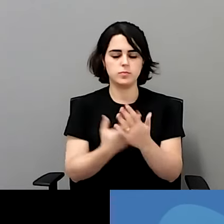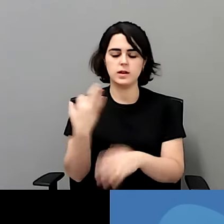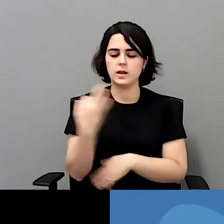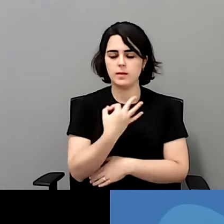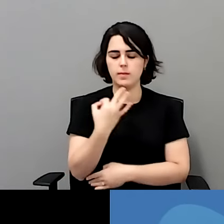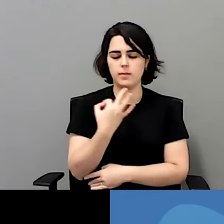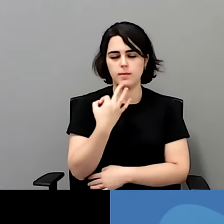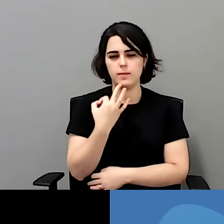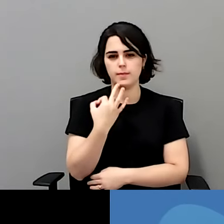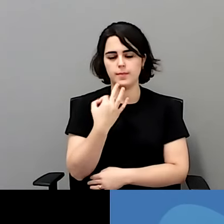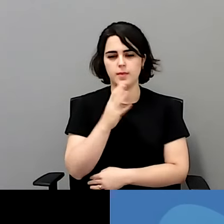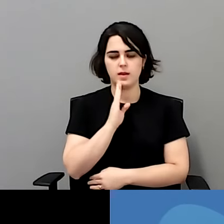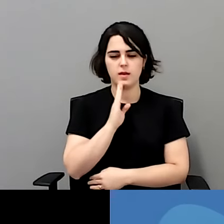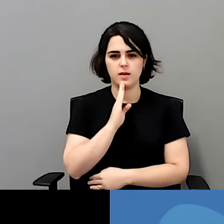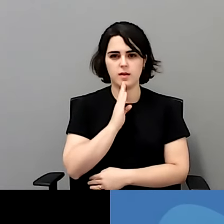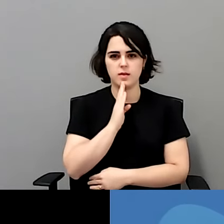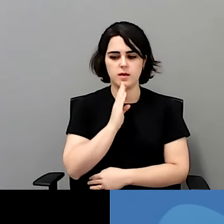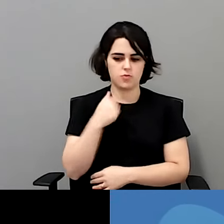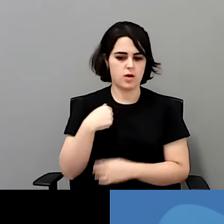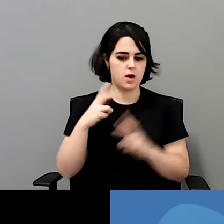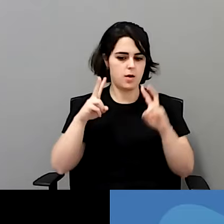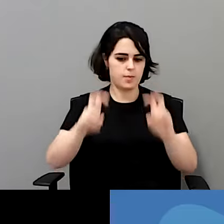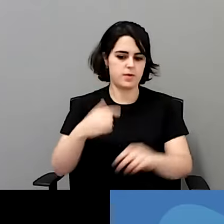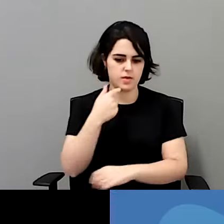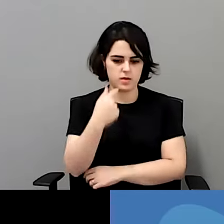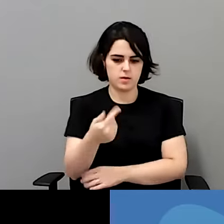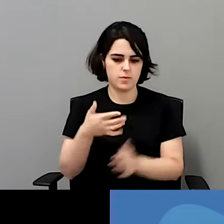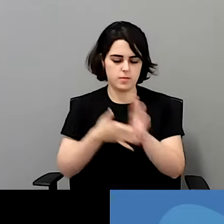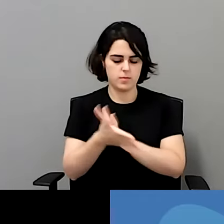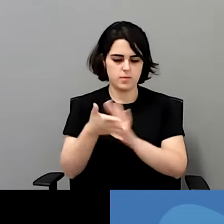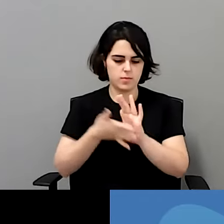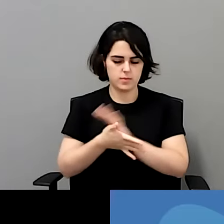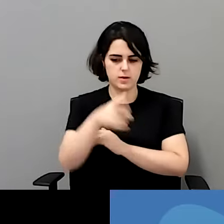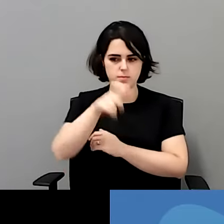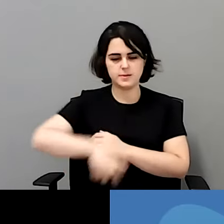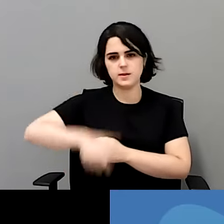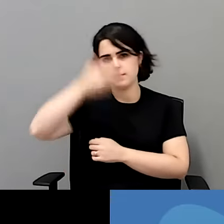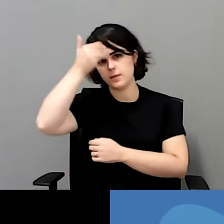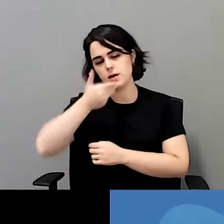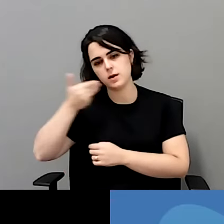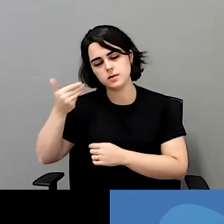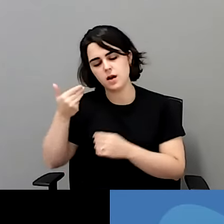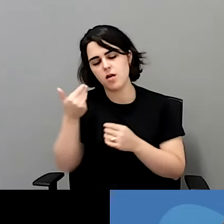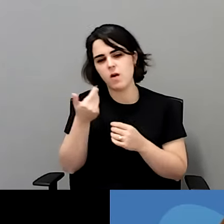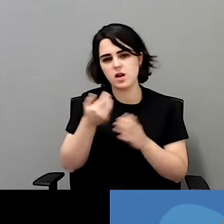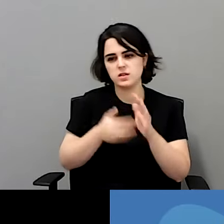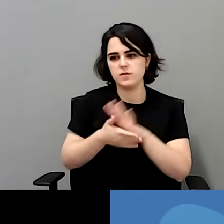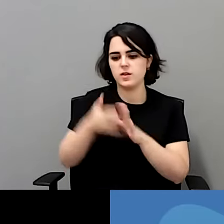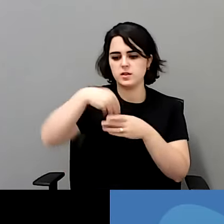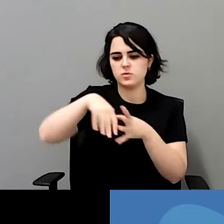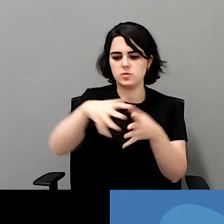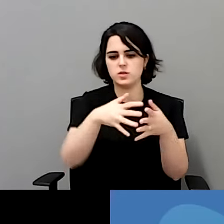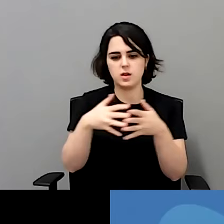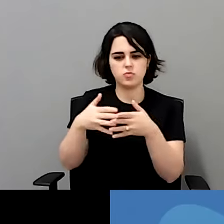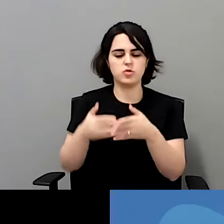eso que decía al principio, ¿no? De las personas con parálisis cerebral tuvieron mucho peso en Estados Unidos,